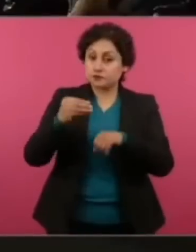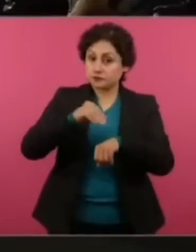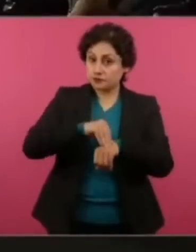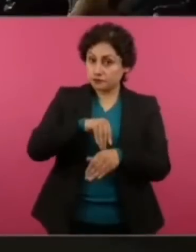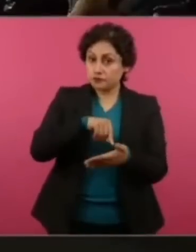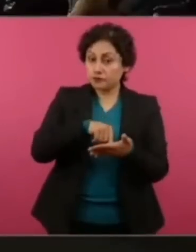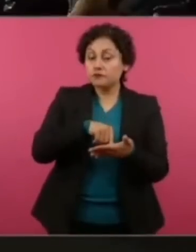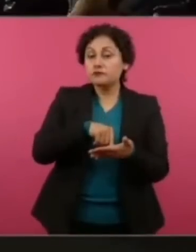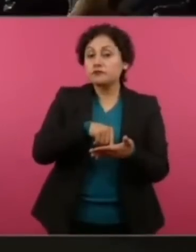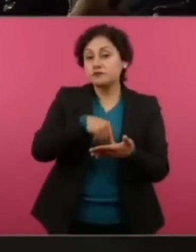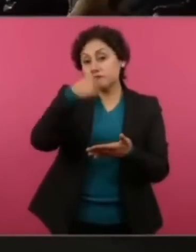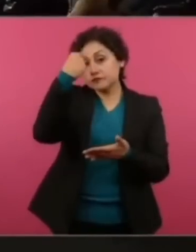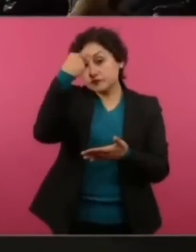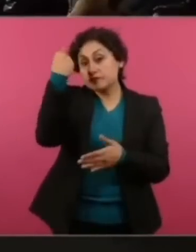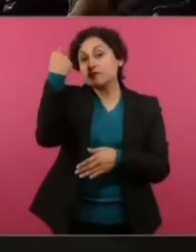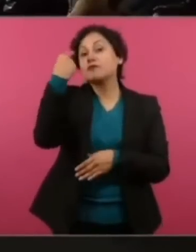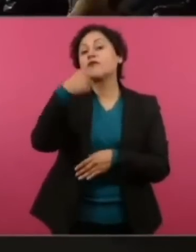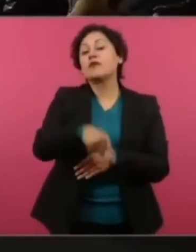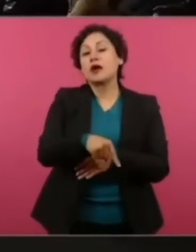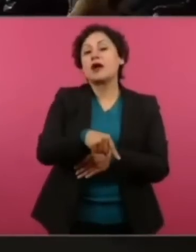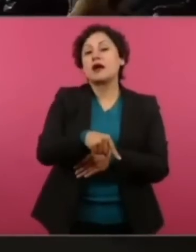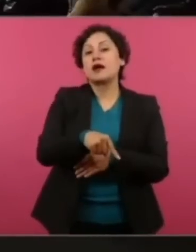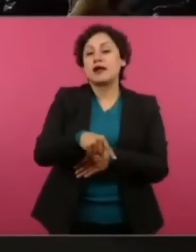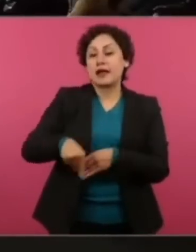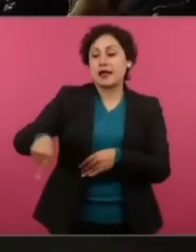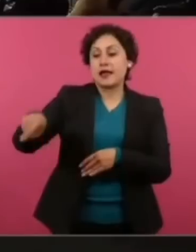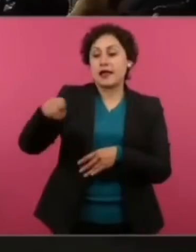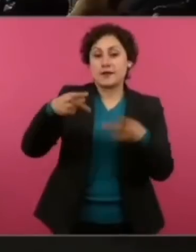para que no solo ganaran más